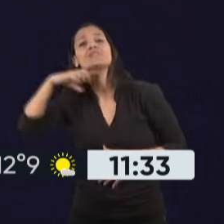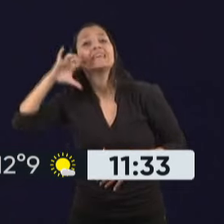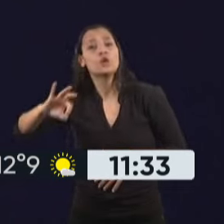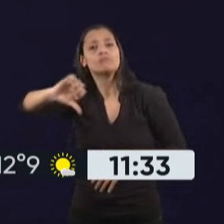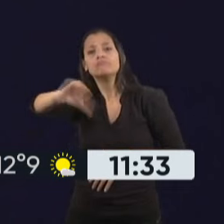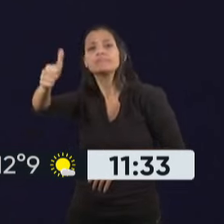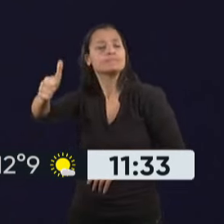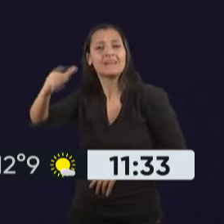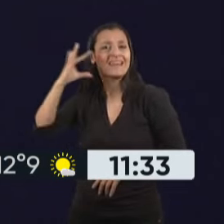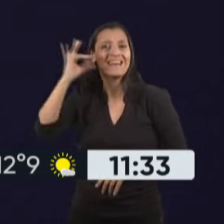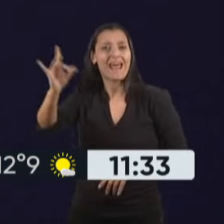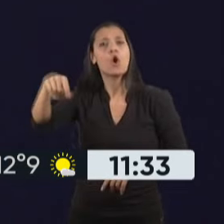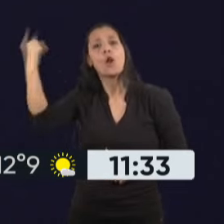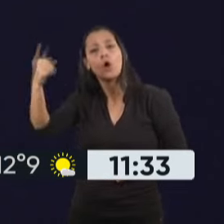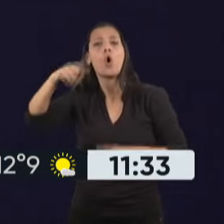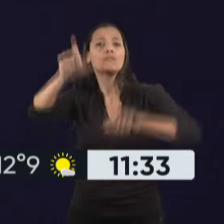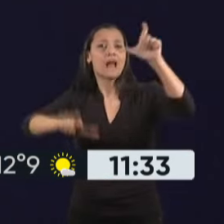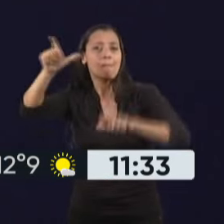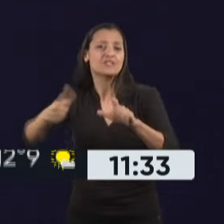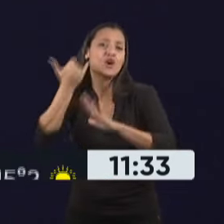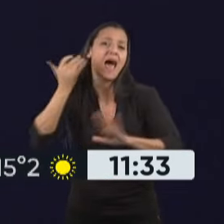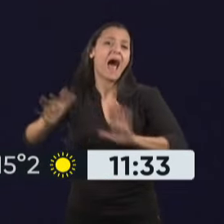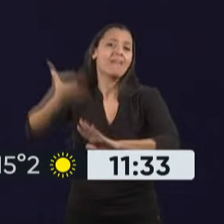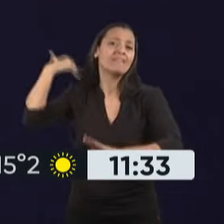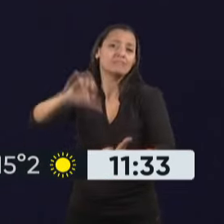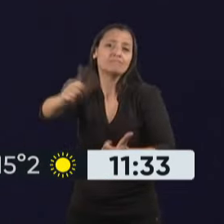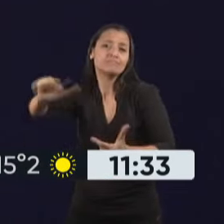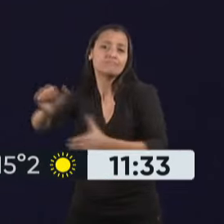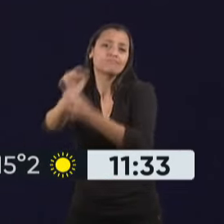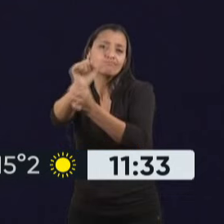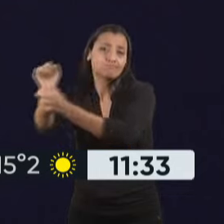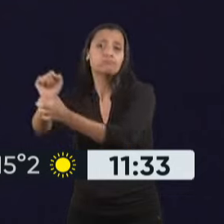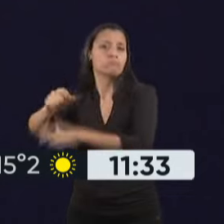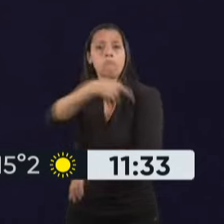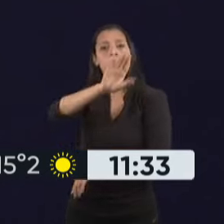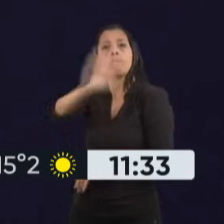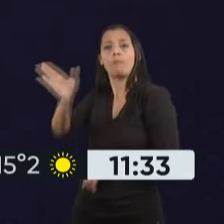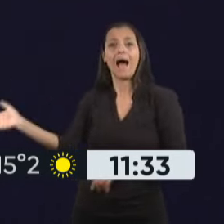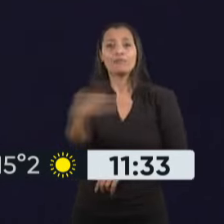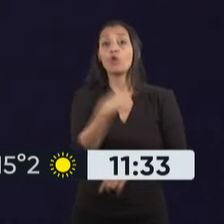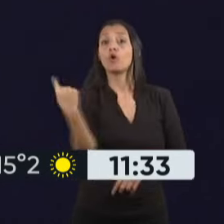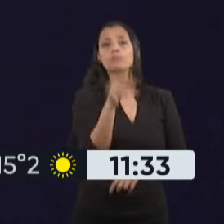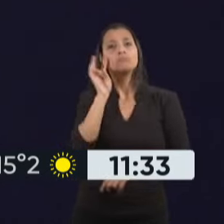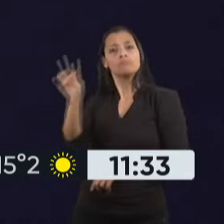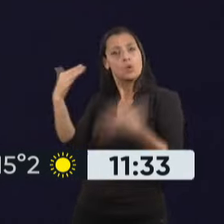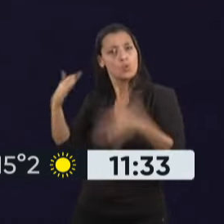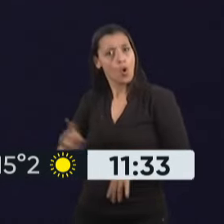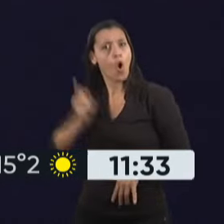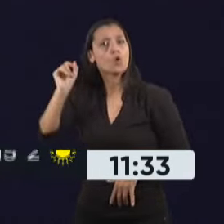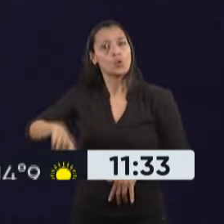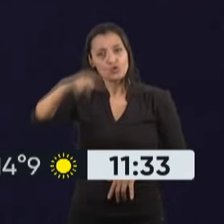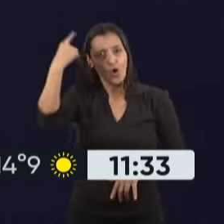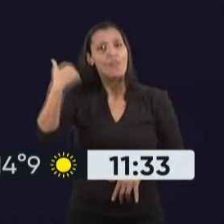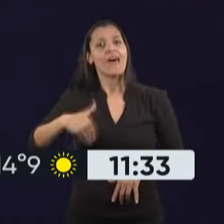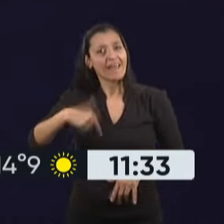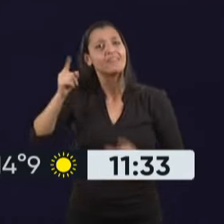permitió superar a leyendas como Fischer, Karpov, Kasparov y Carlsen. Es un orgullo nacional y un representante del